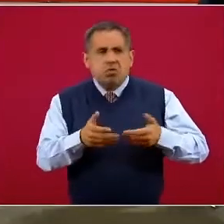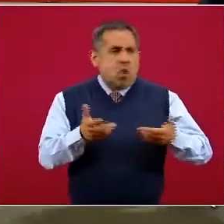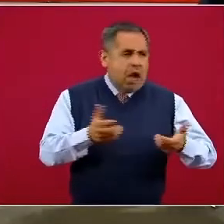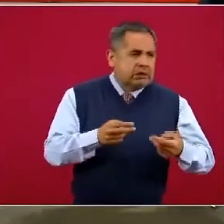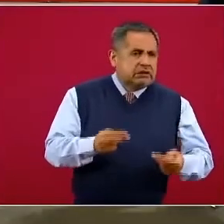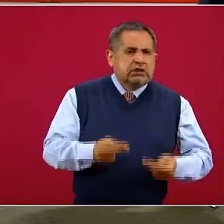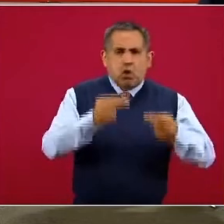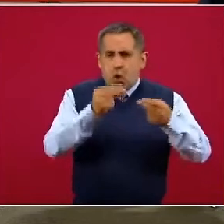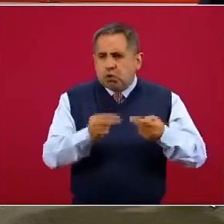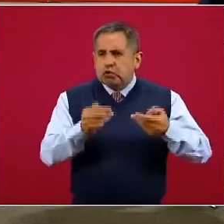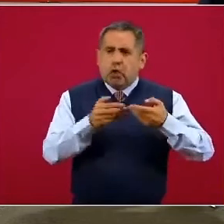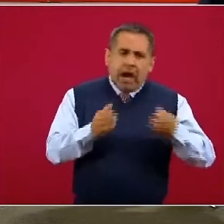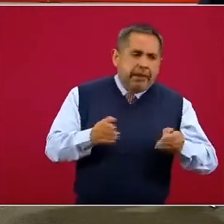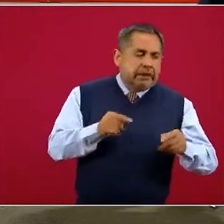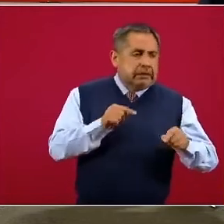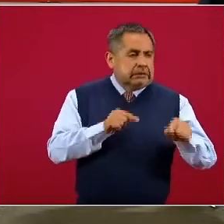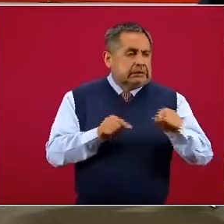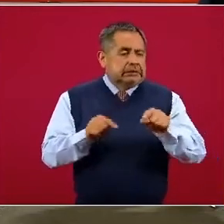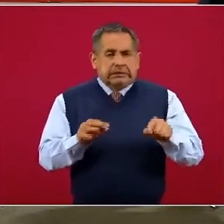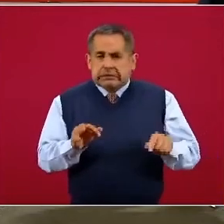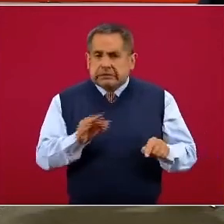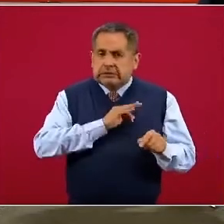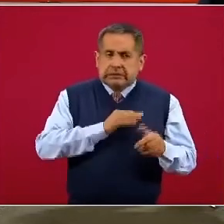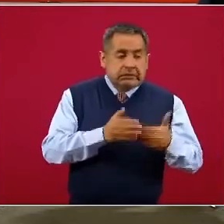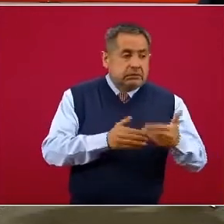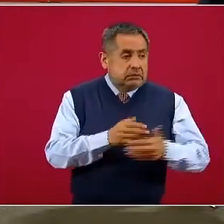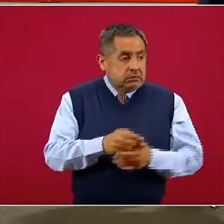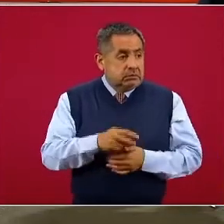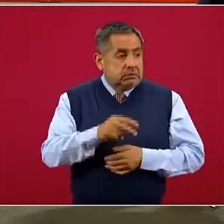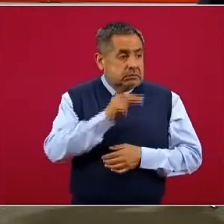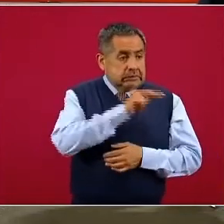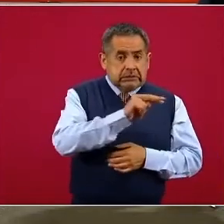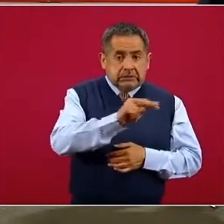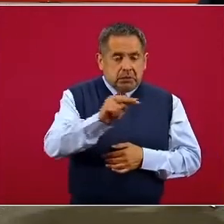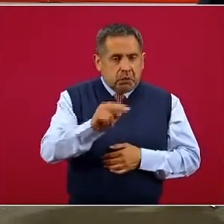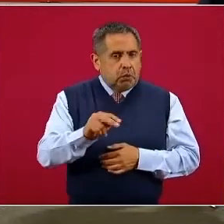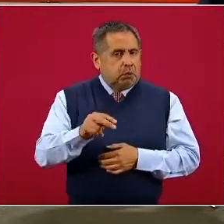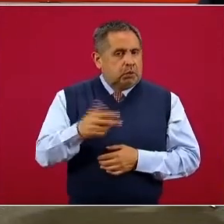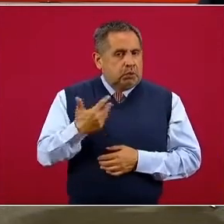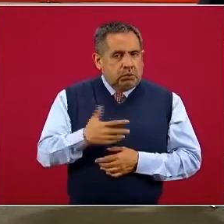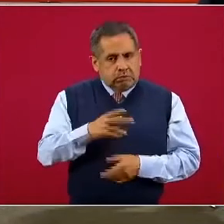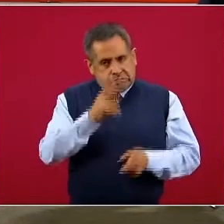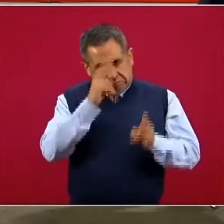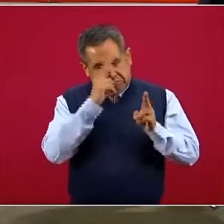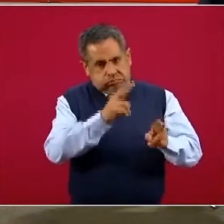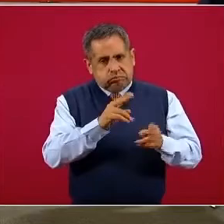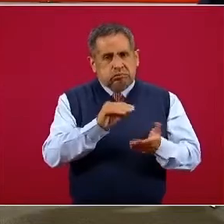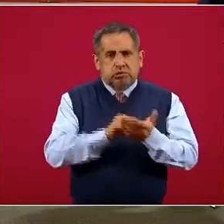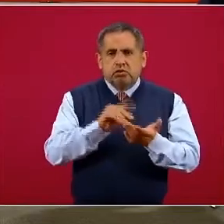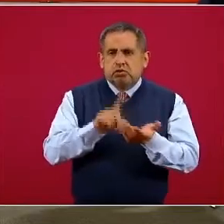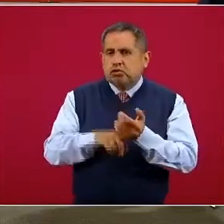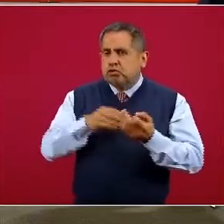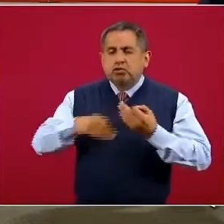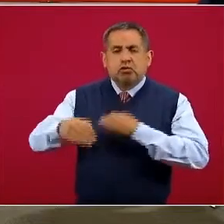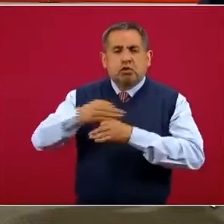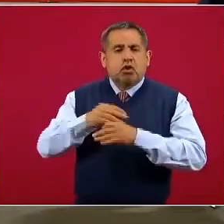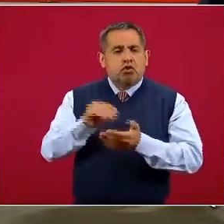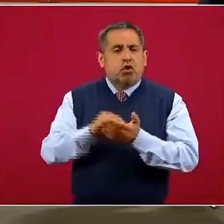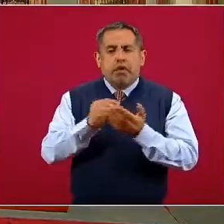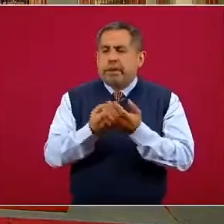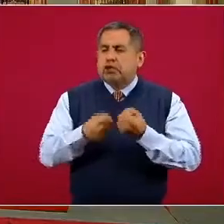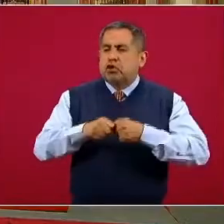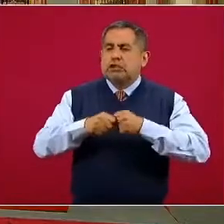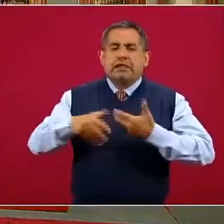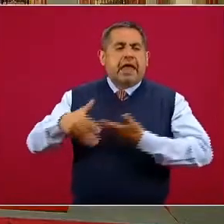los negocios, en todos lados, de manera que podamos seguir fungiendo como